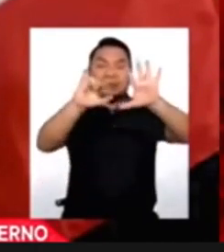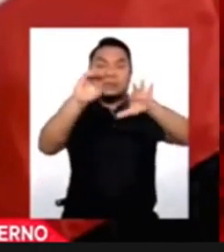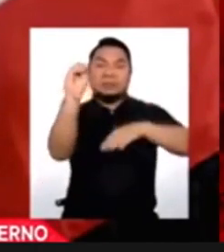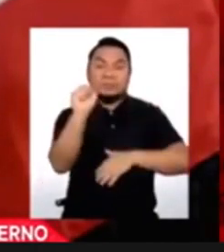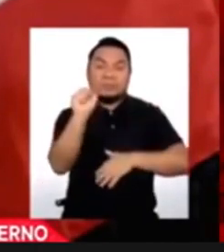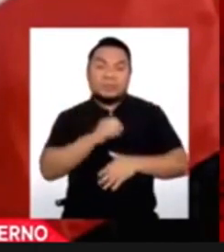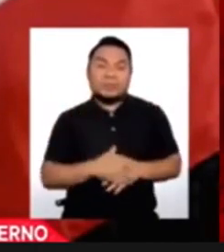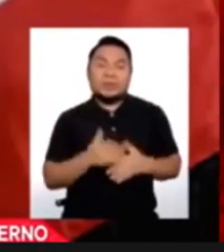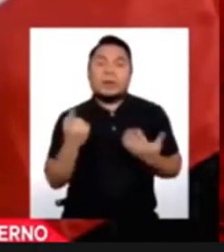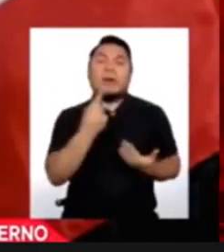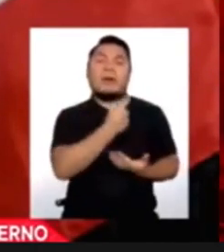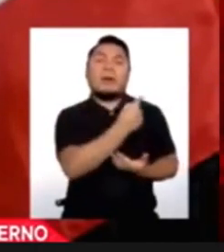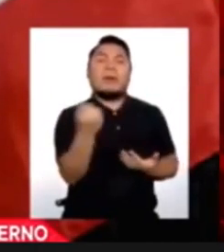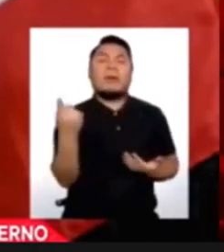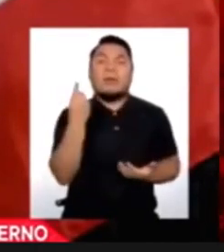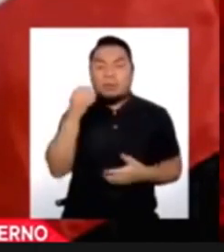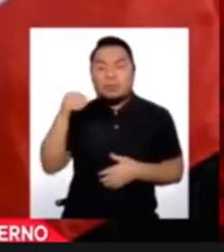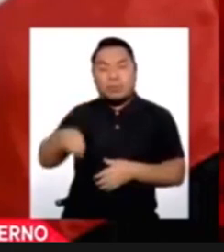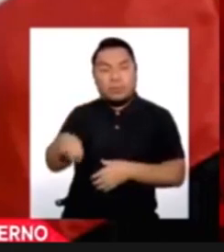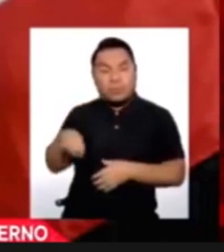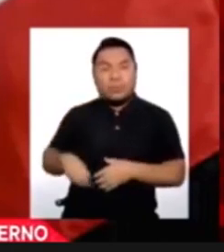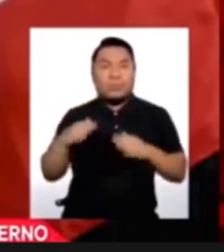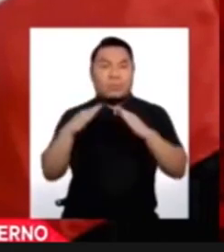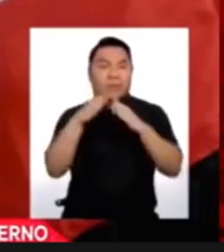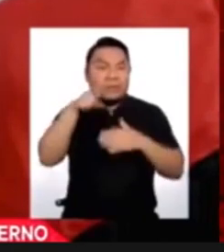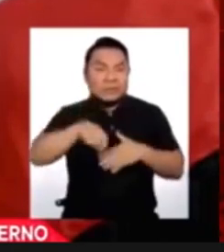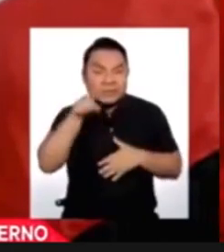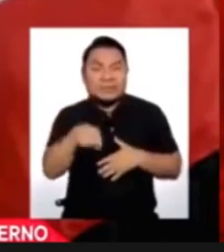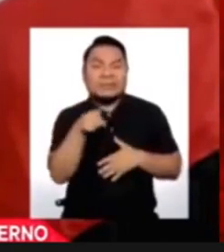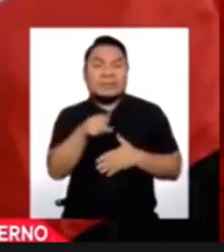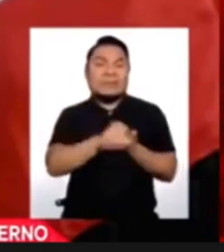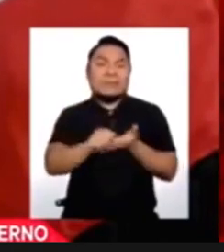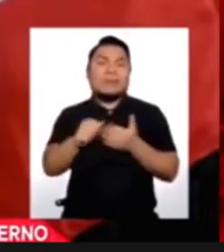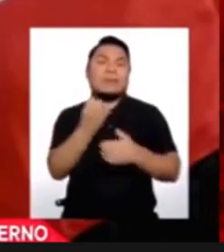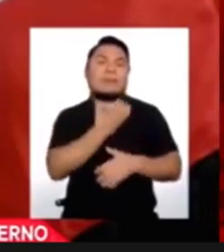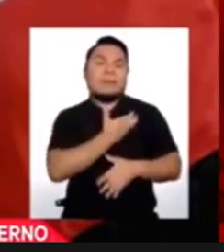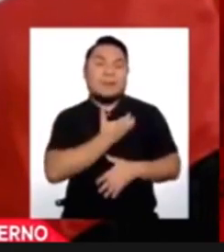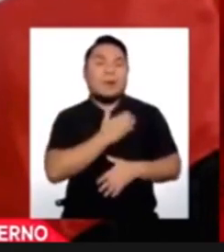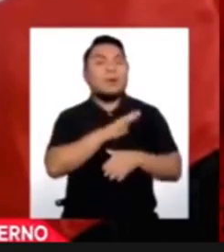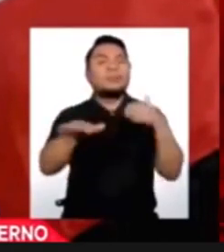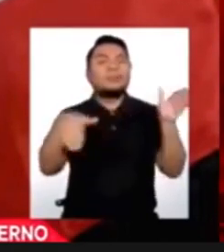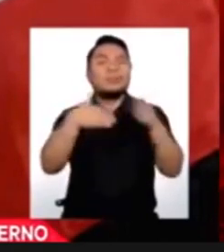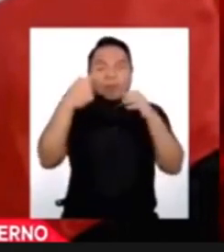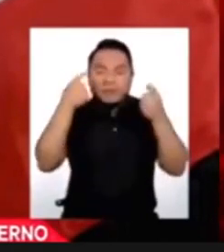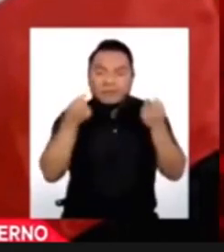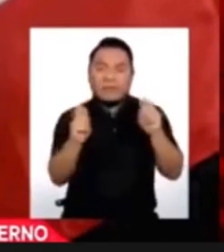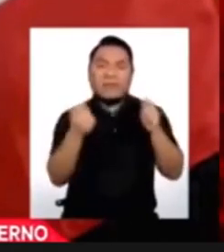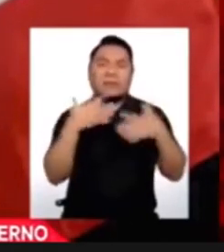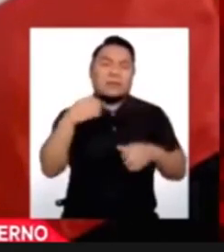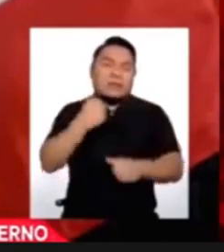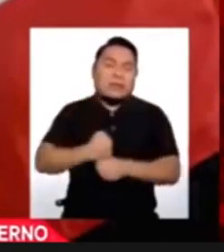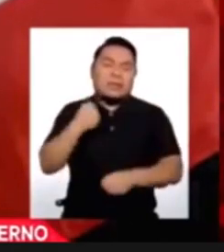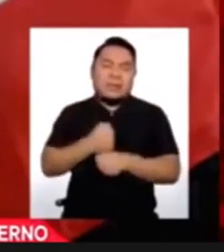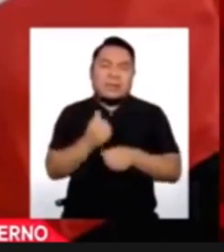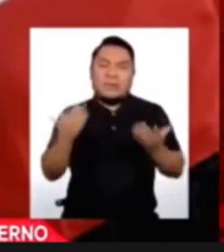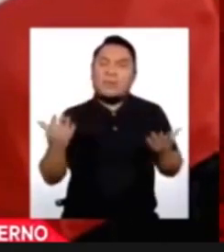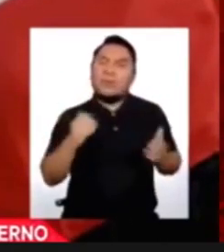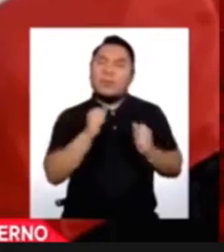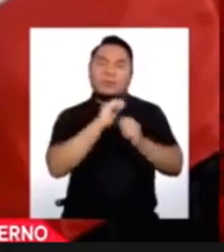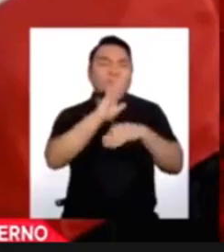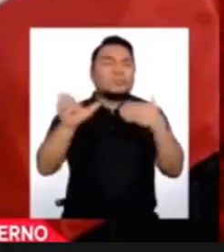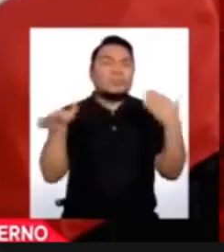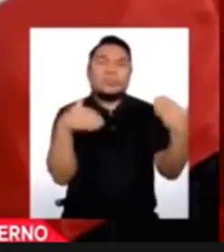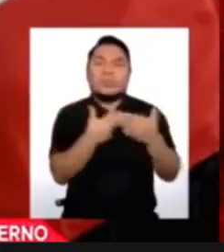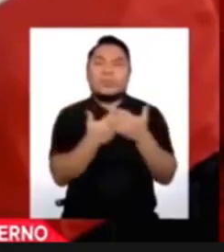760 soles, en cada uno de los bolsillos de los hogares que lo necesitan en este mes de mayo. Vamos a hacer todo el esfuerzo y estamos trabajando con